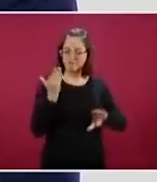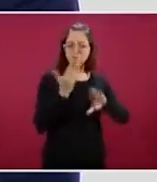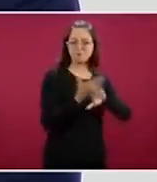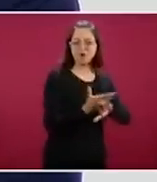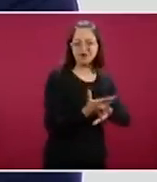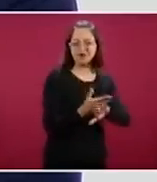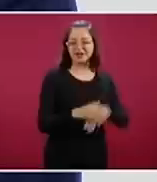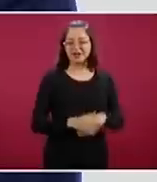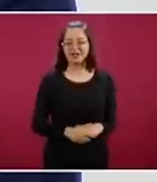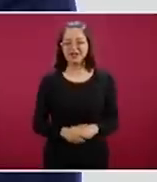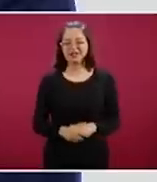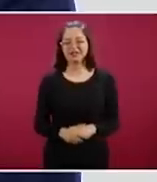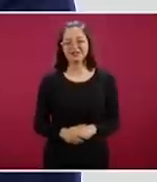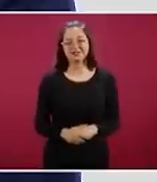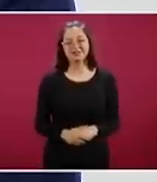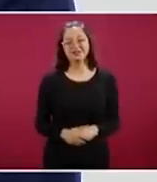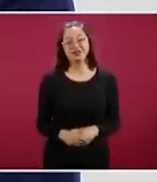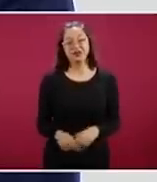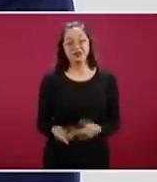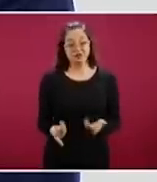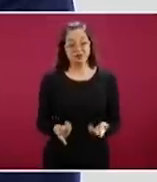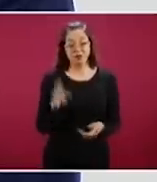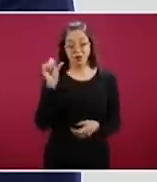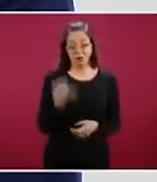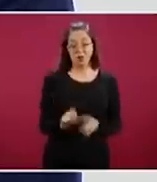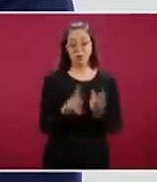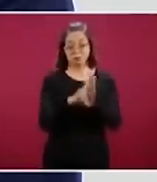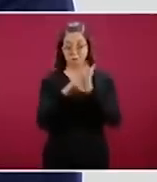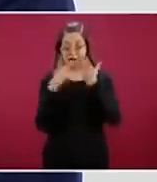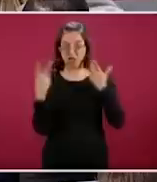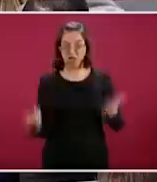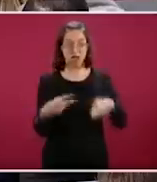Vean las columnas nada más cómo están hoy.